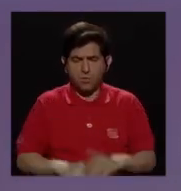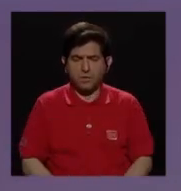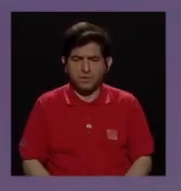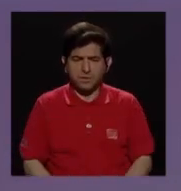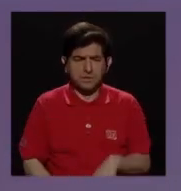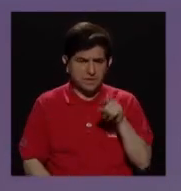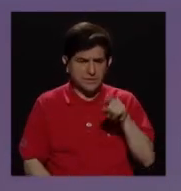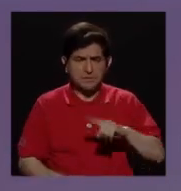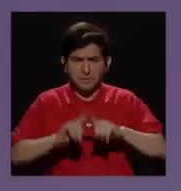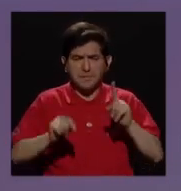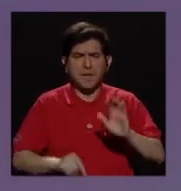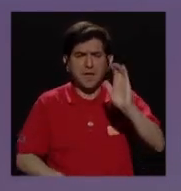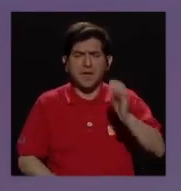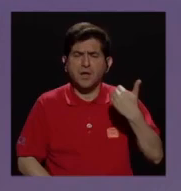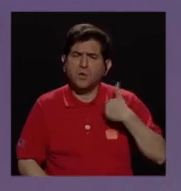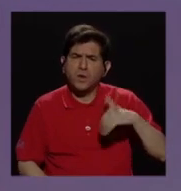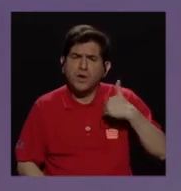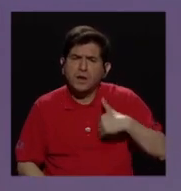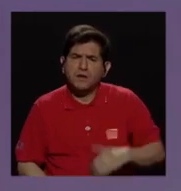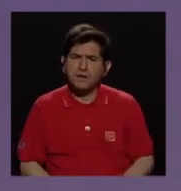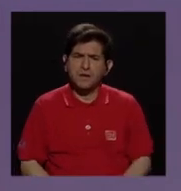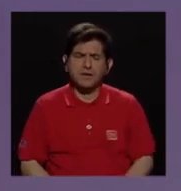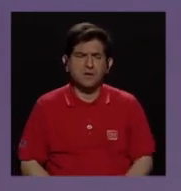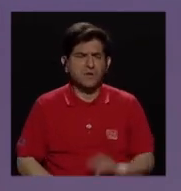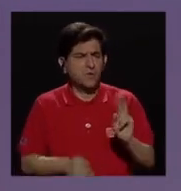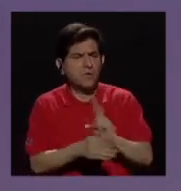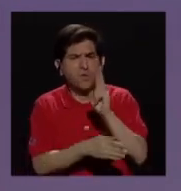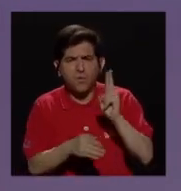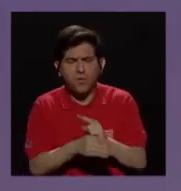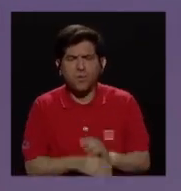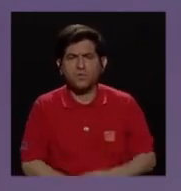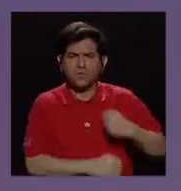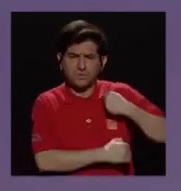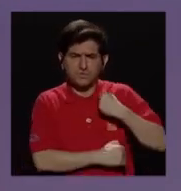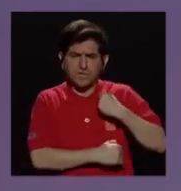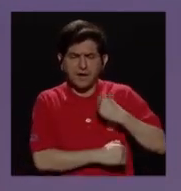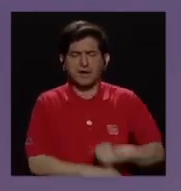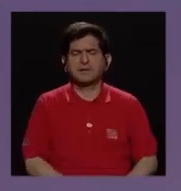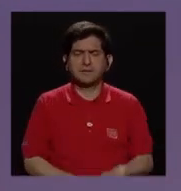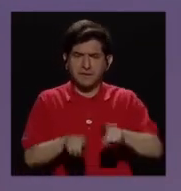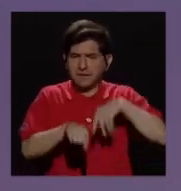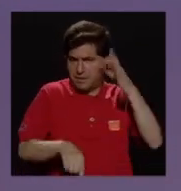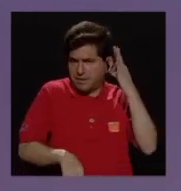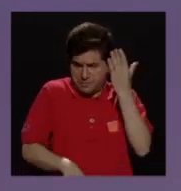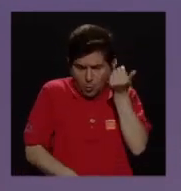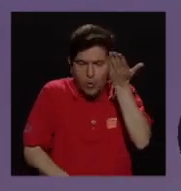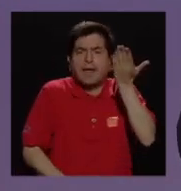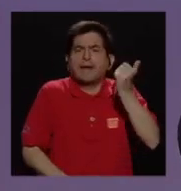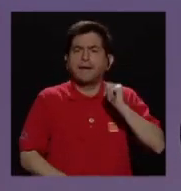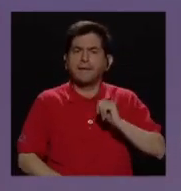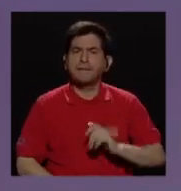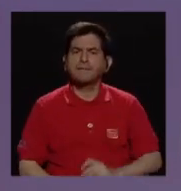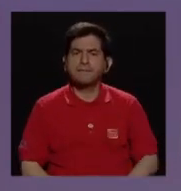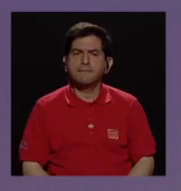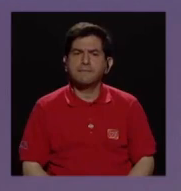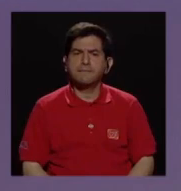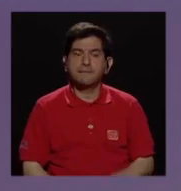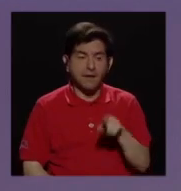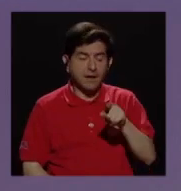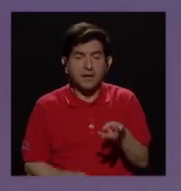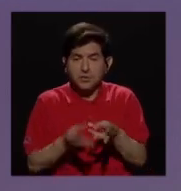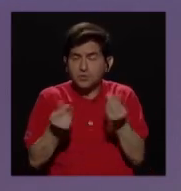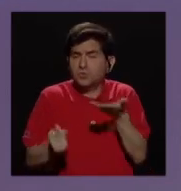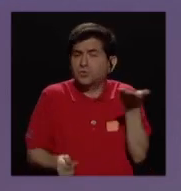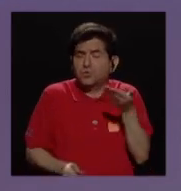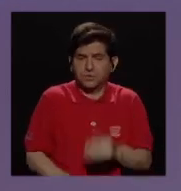si es un niño? ¿O por qué le permite usar la carterita de la hermanita? Eso más bien lo que genera